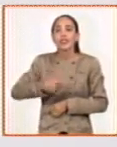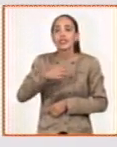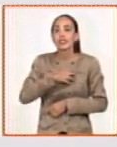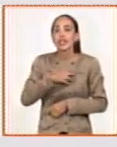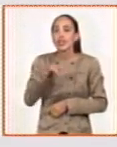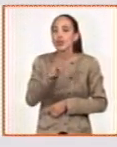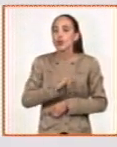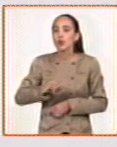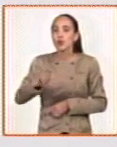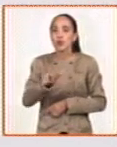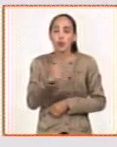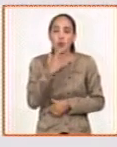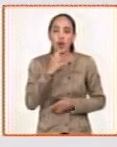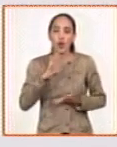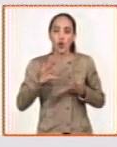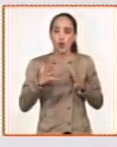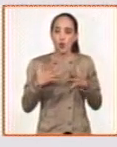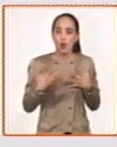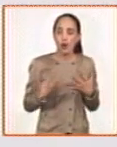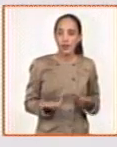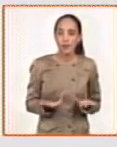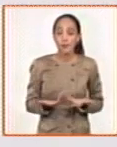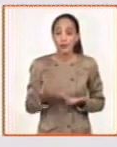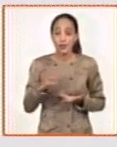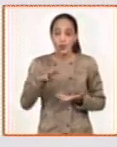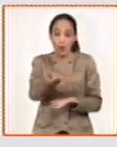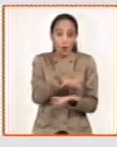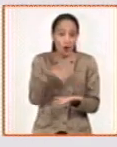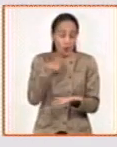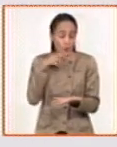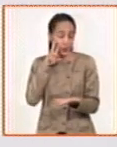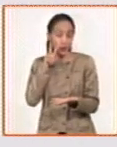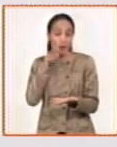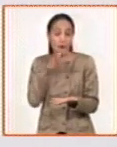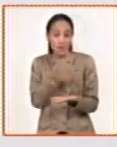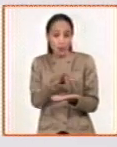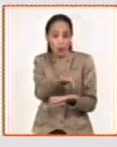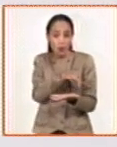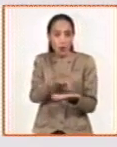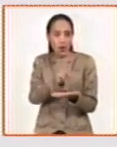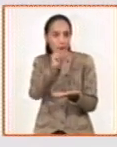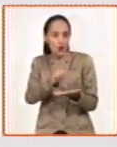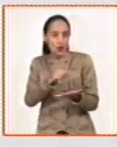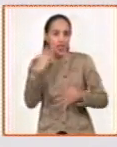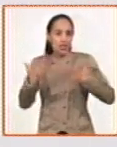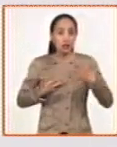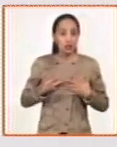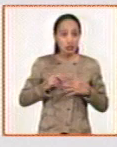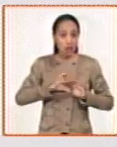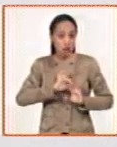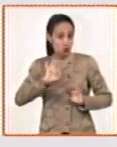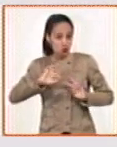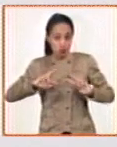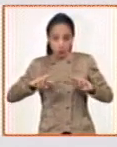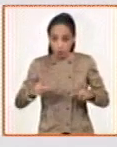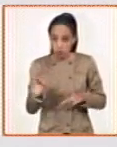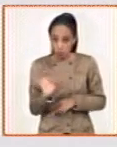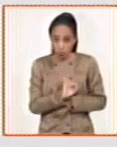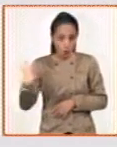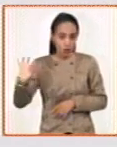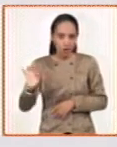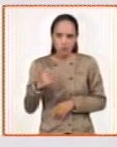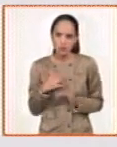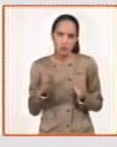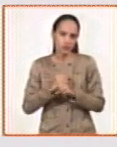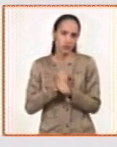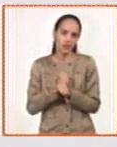fija en los lugares. Hoy pasamos por un lugar y la gente se divierte, pero si no vas nunca más, no hay un trabajo, no dejas